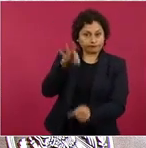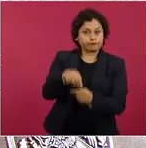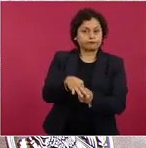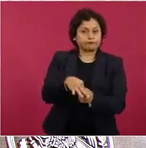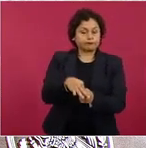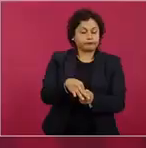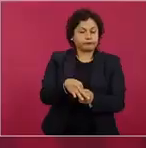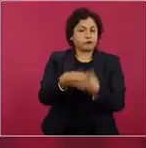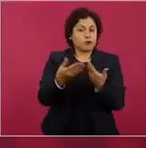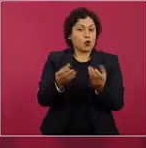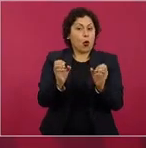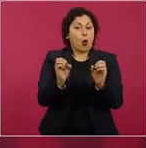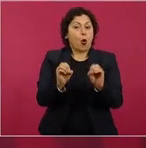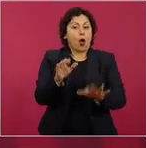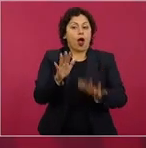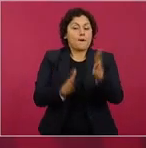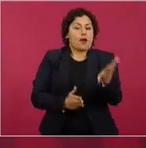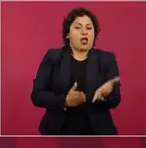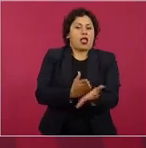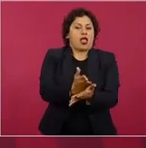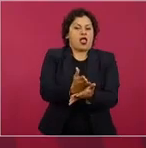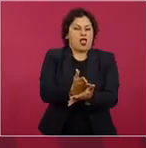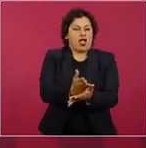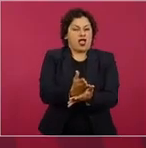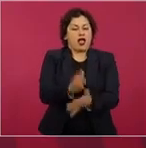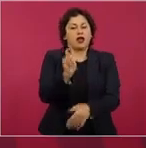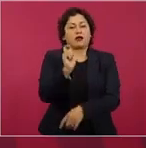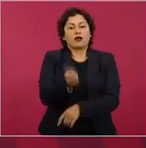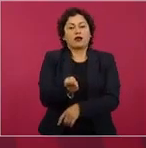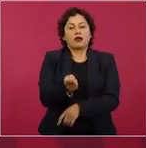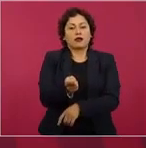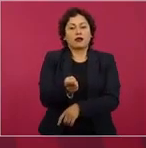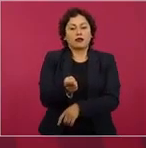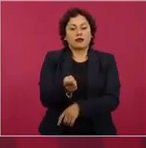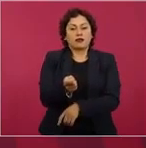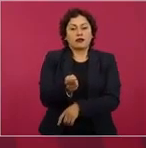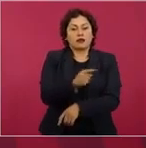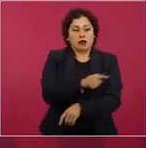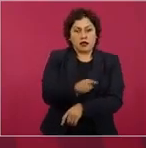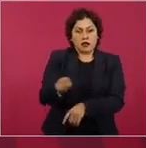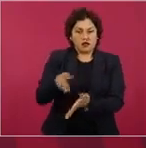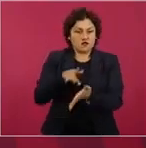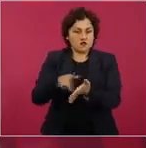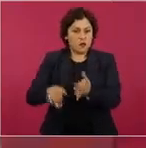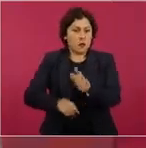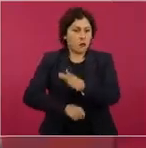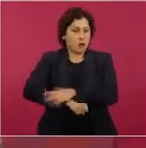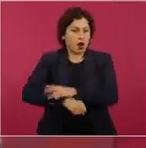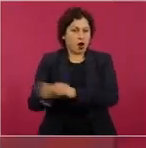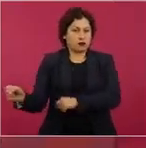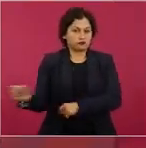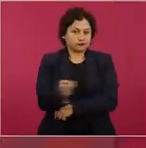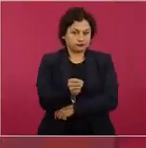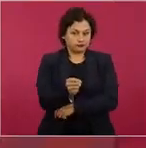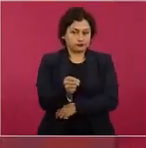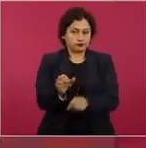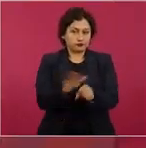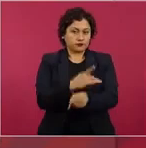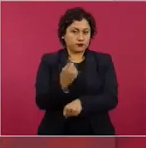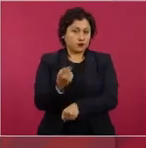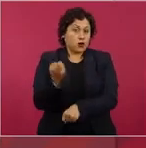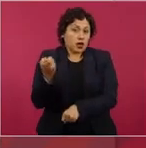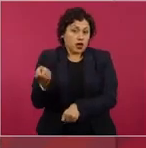o permitía que se apoyara a ese candidato porque era